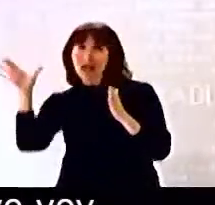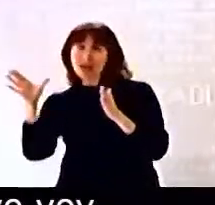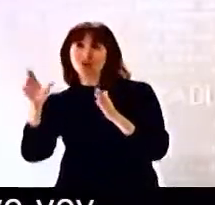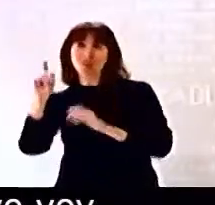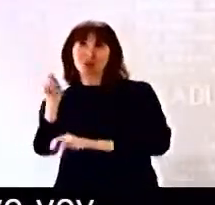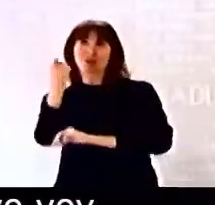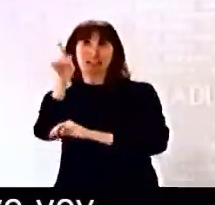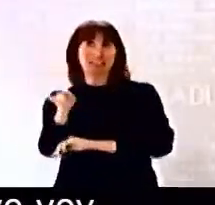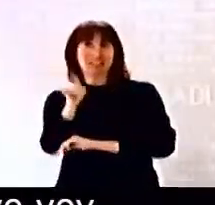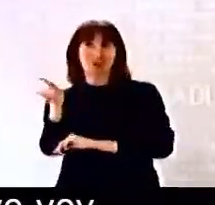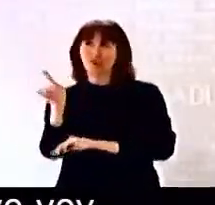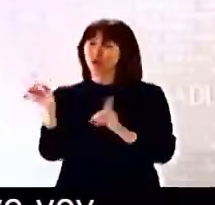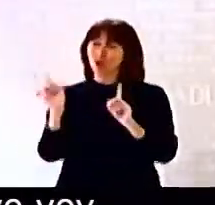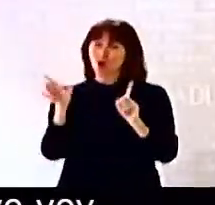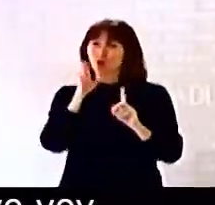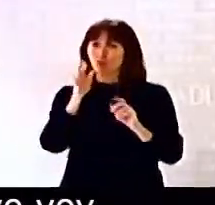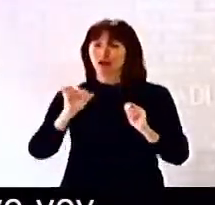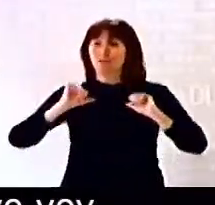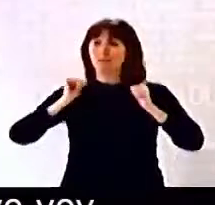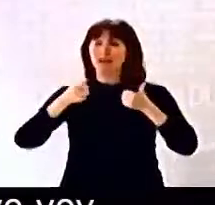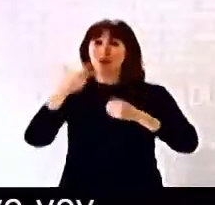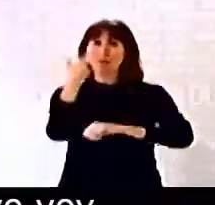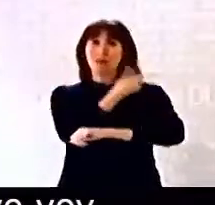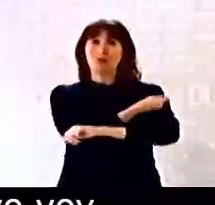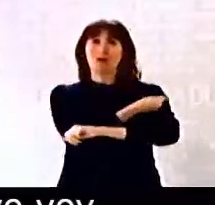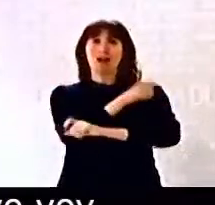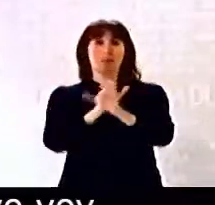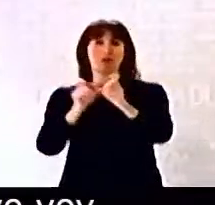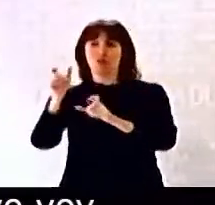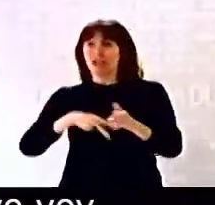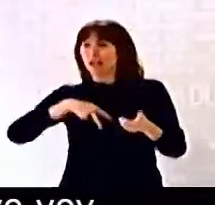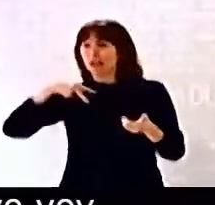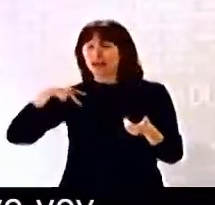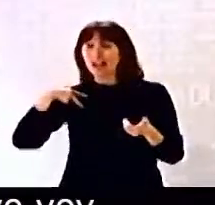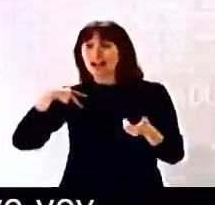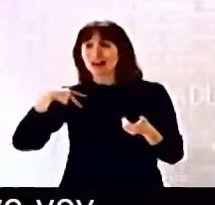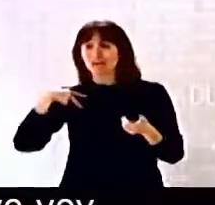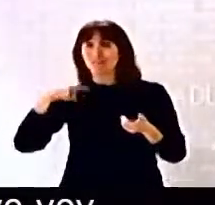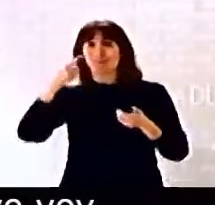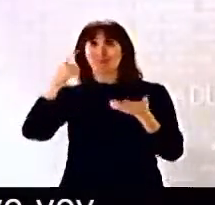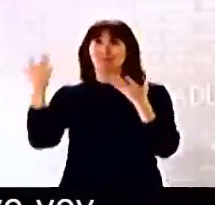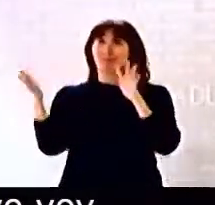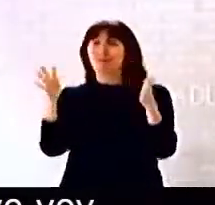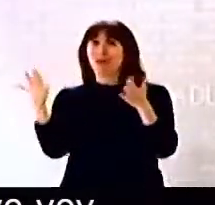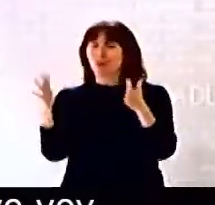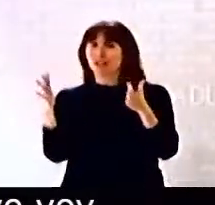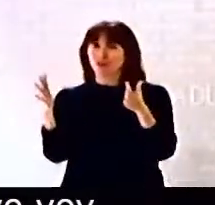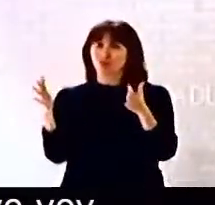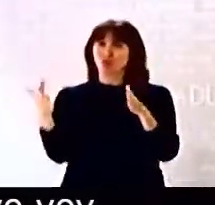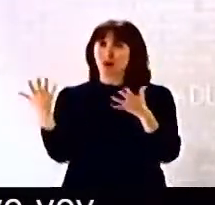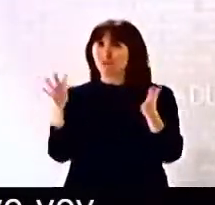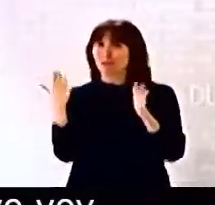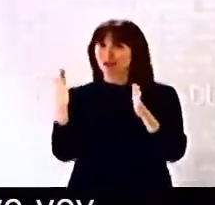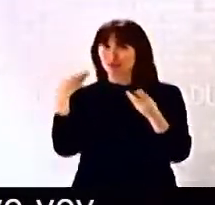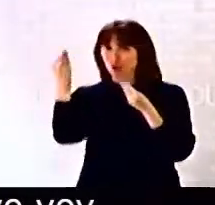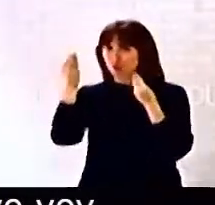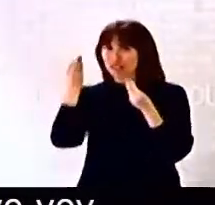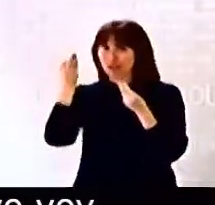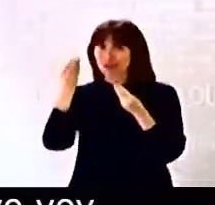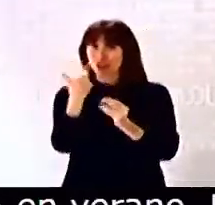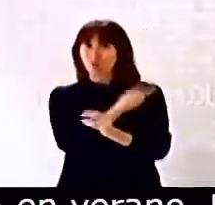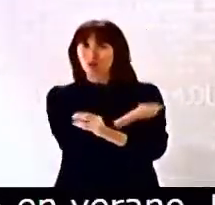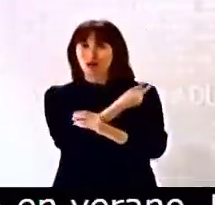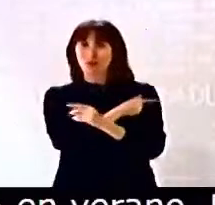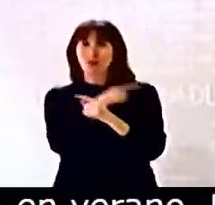Porque cuando empieza a vacunar a la población general, la estimación que tenemos de